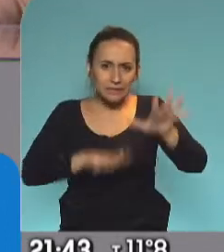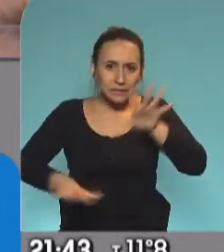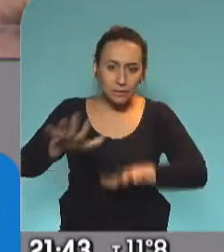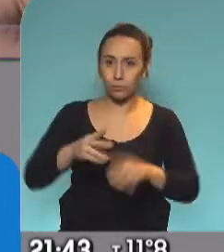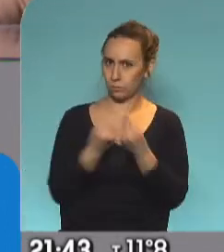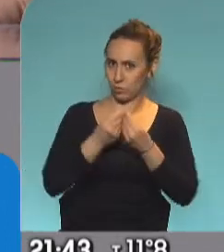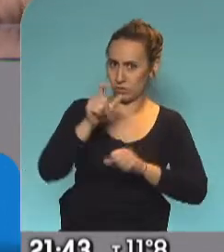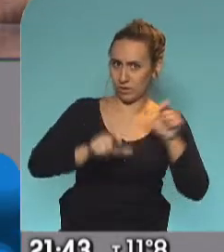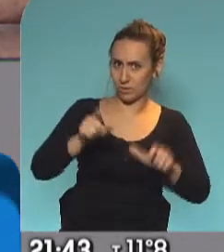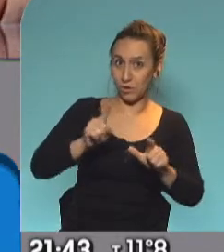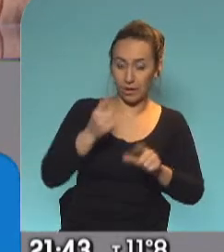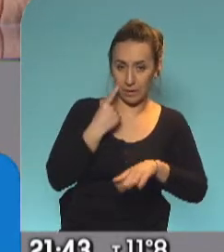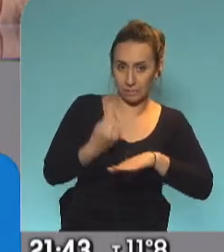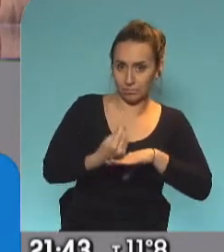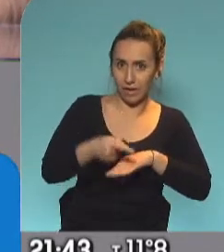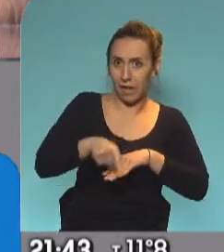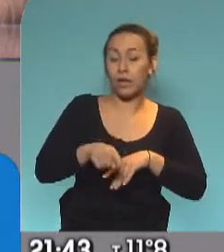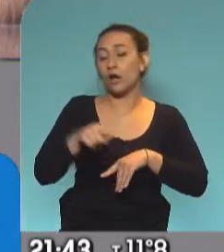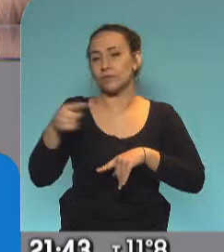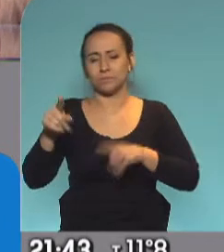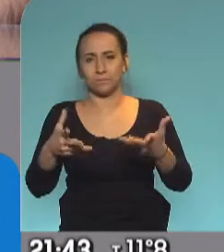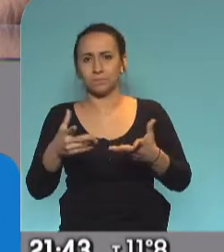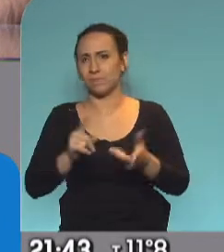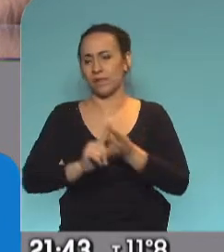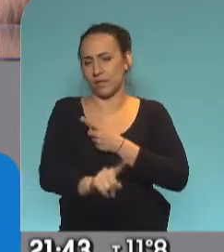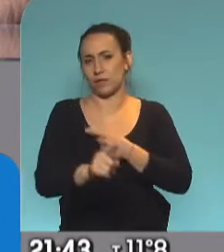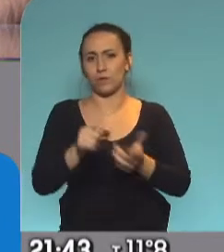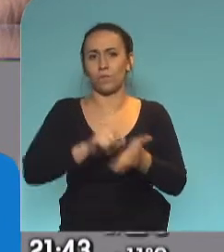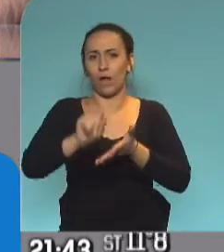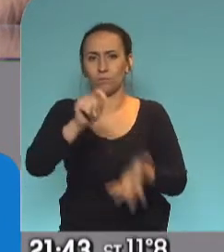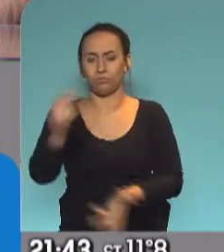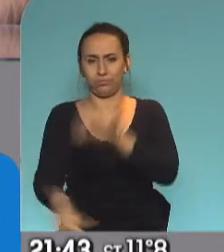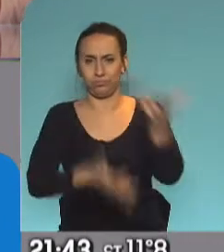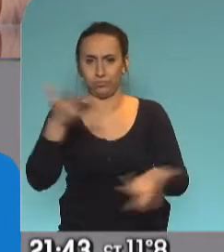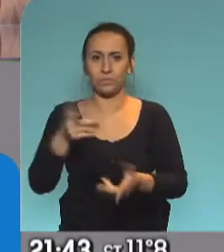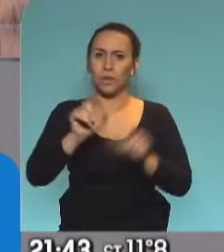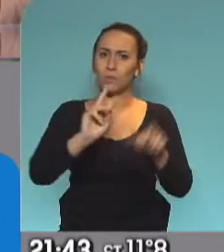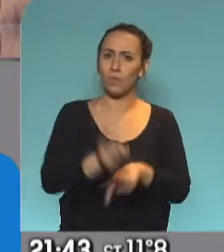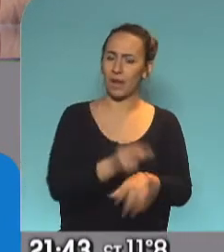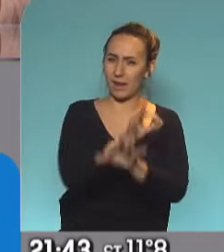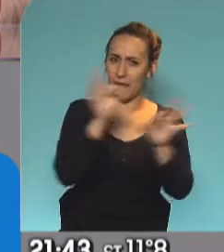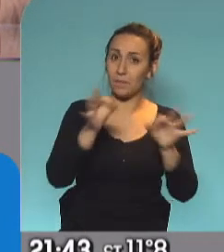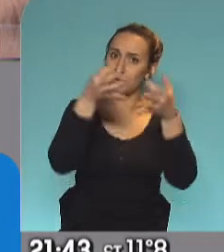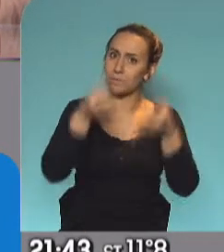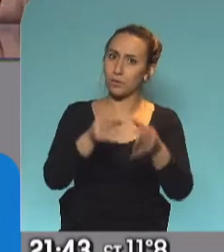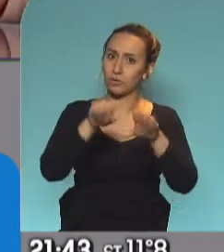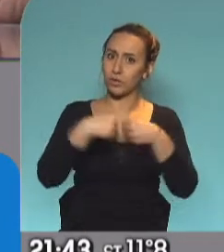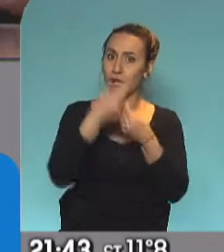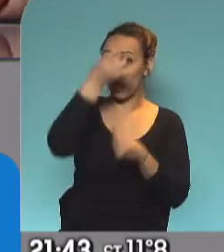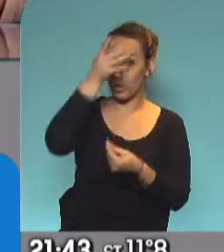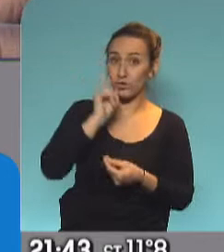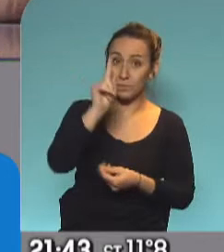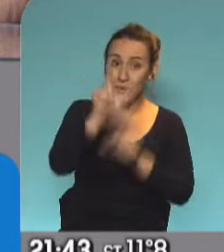los que estaban allí, que incendiaron el lugar. No hubo víctimas fatales, pero 12.000 refugiados quedaron